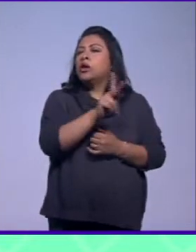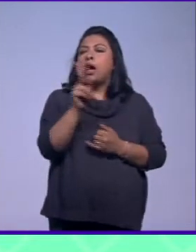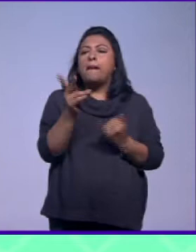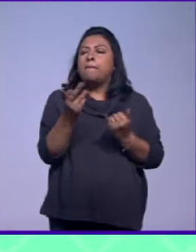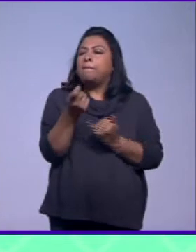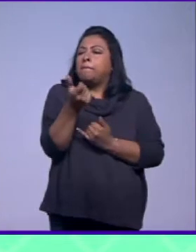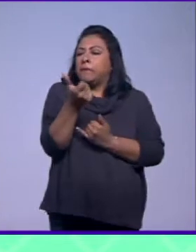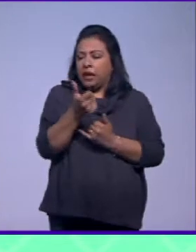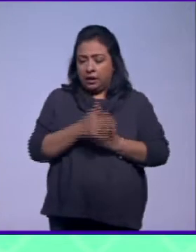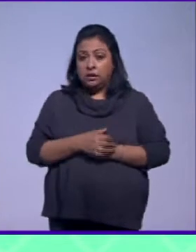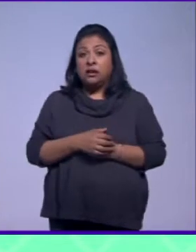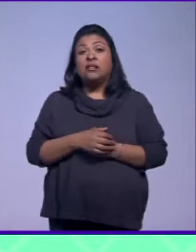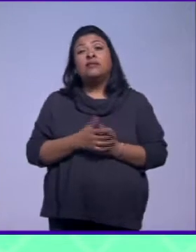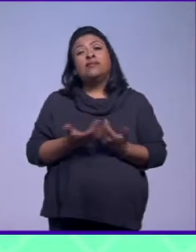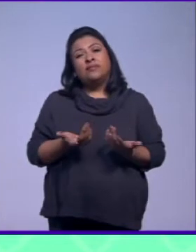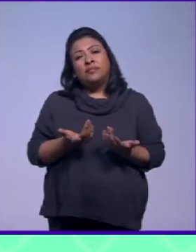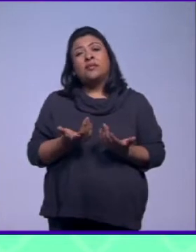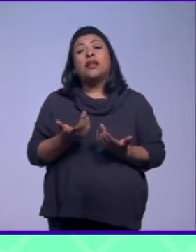el ministro